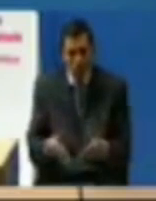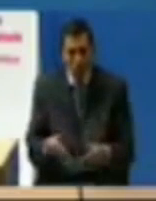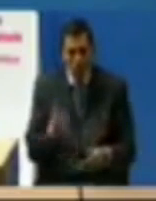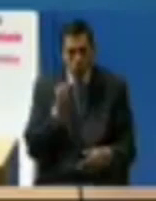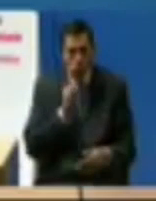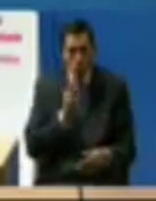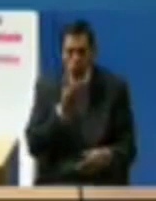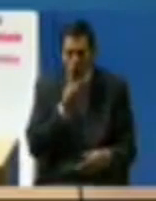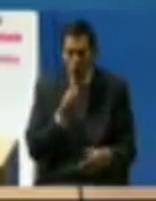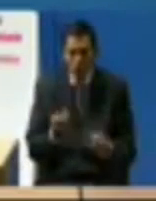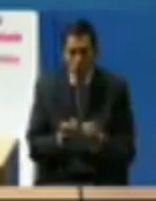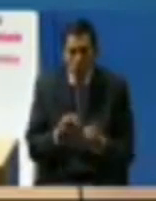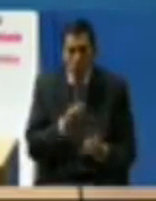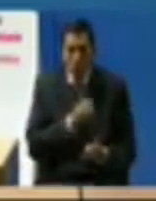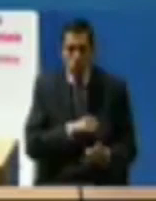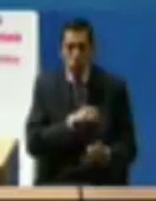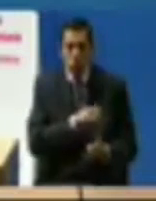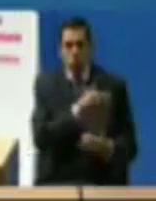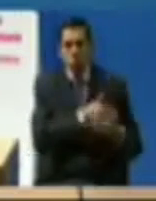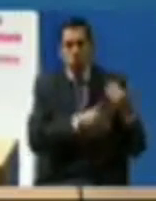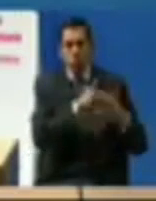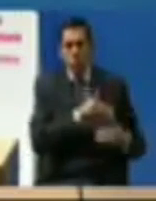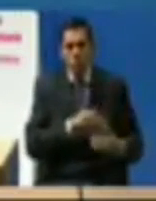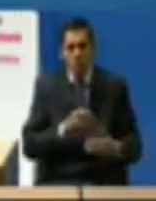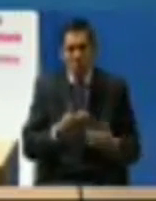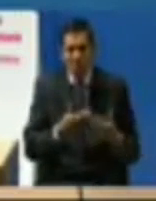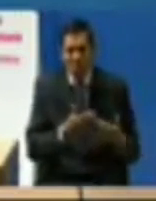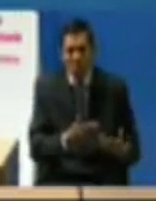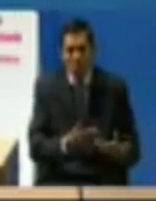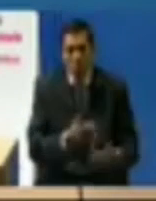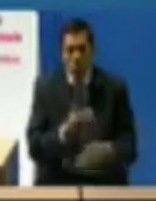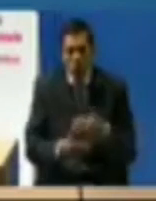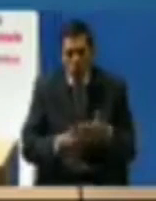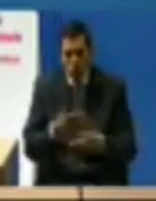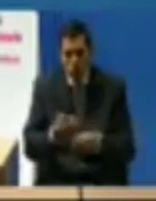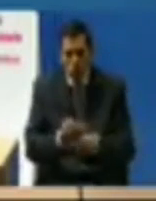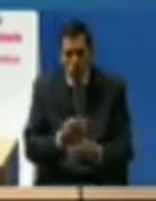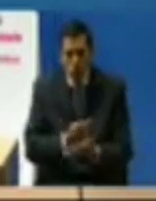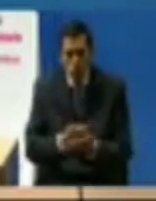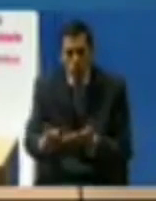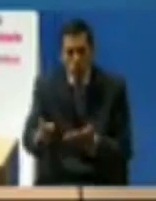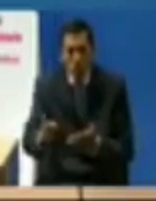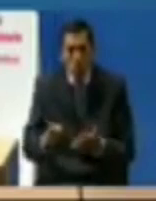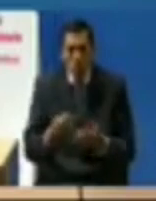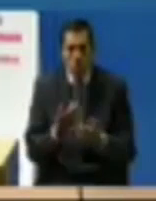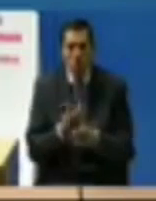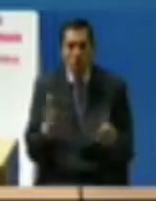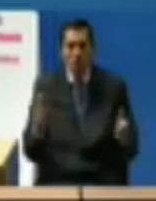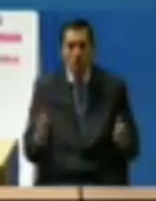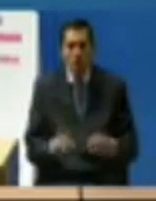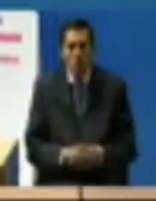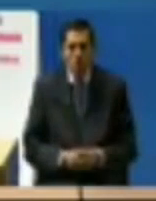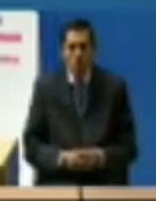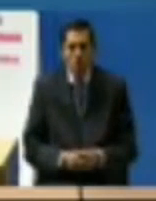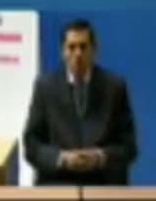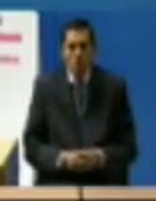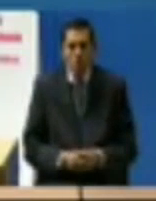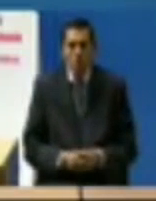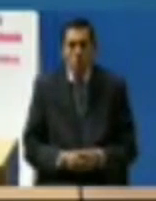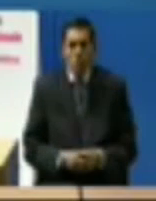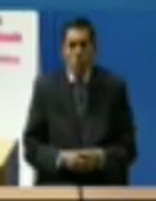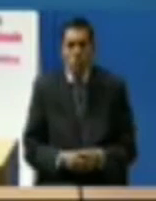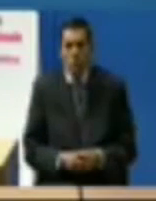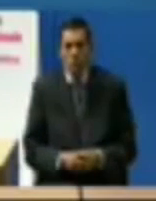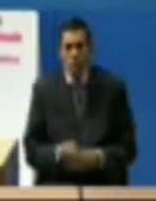por siglos ha existido y sobre todo cuando de derechos políticos electorales se trata. A través del